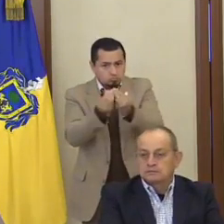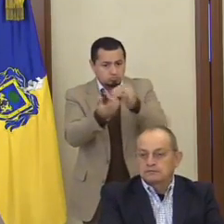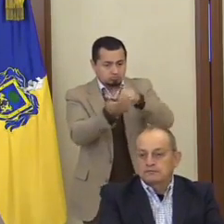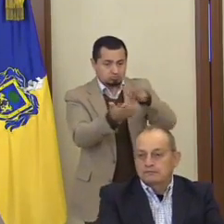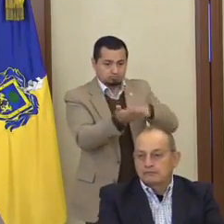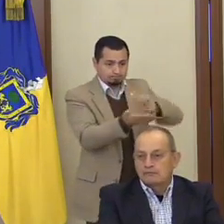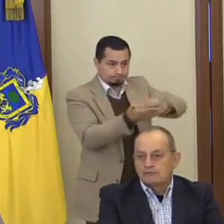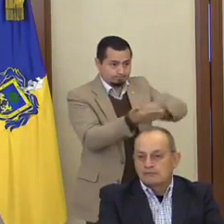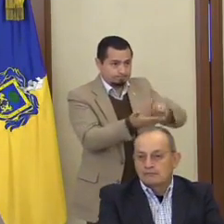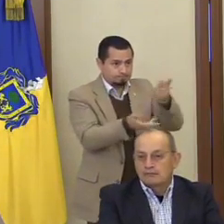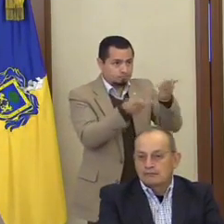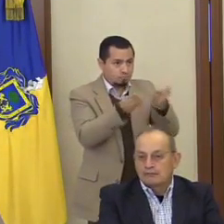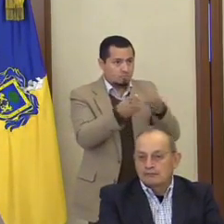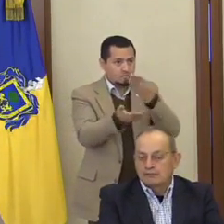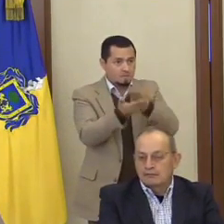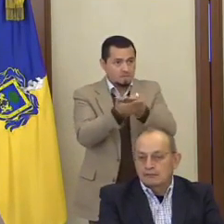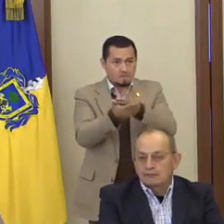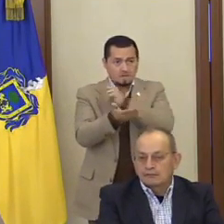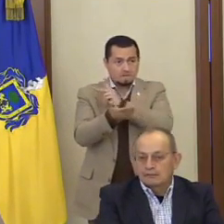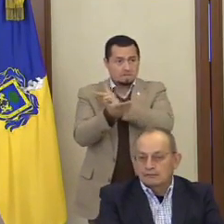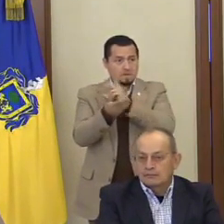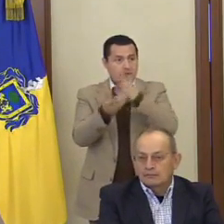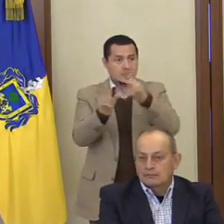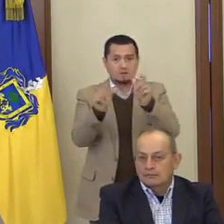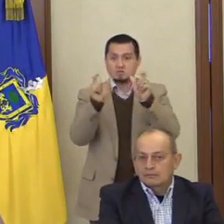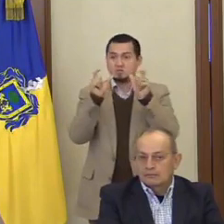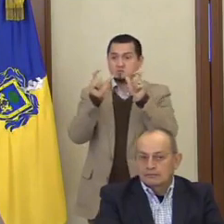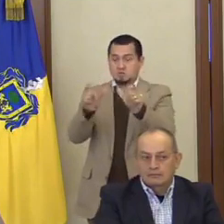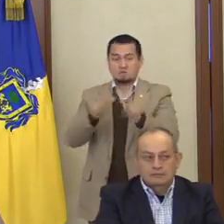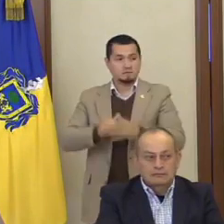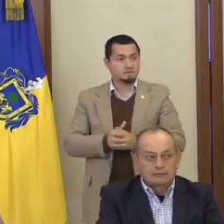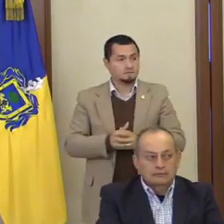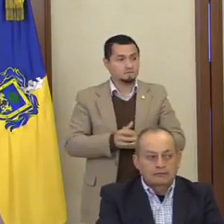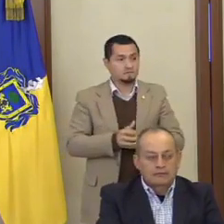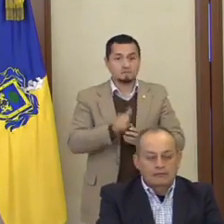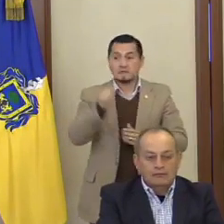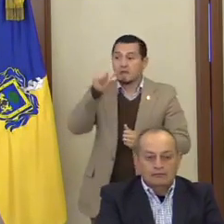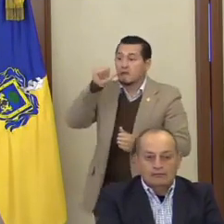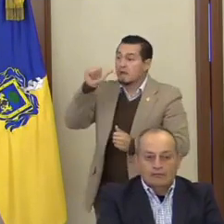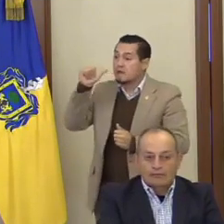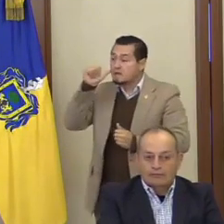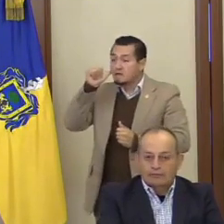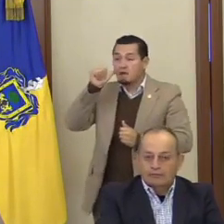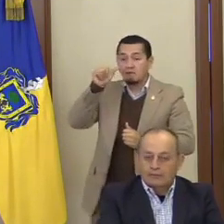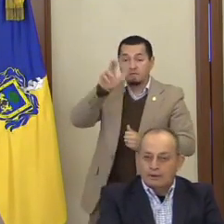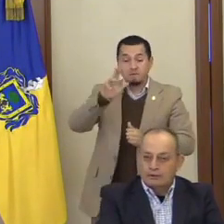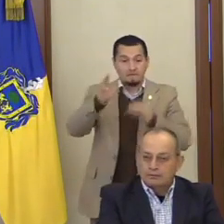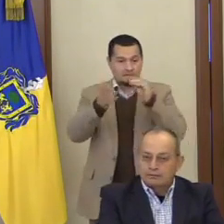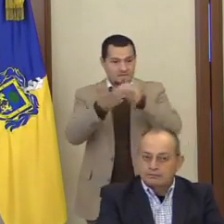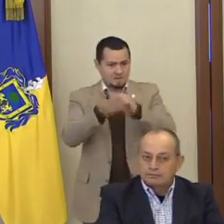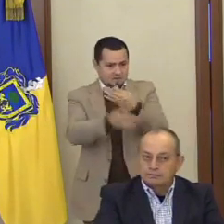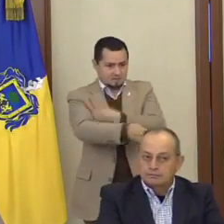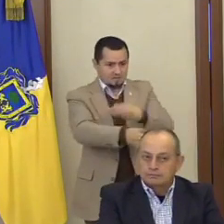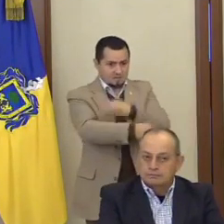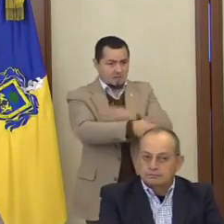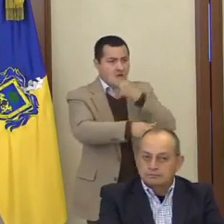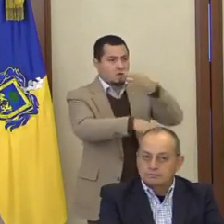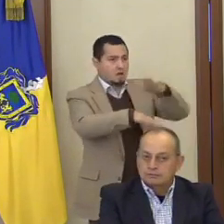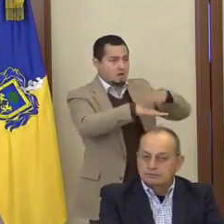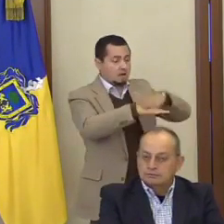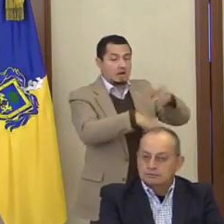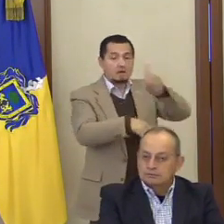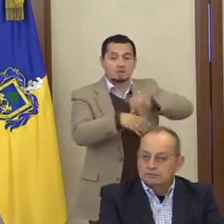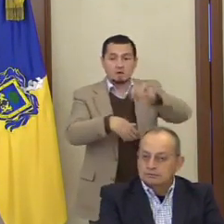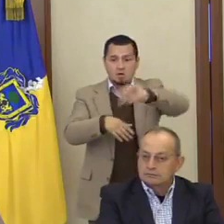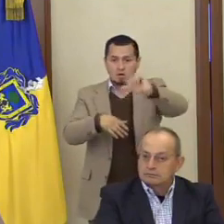al coordinador del Gabinete de Seguridad. Ayer por la tarde hablé con Alfonso Durazo para informarle que el día de